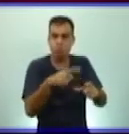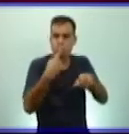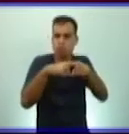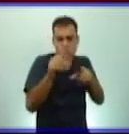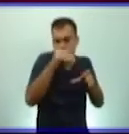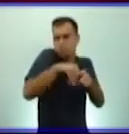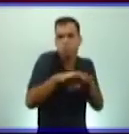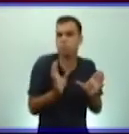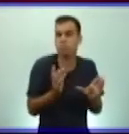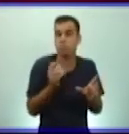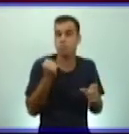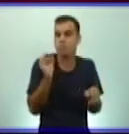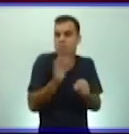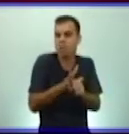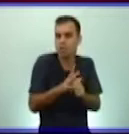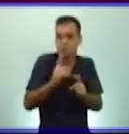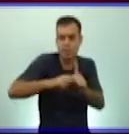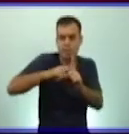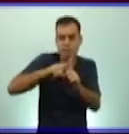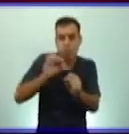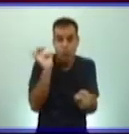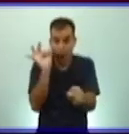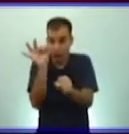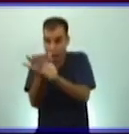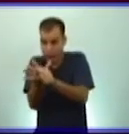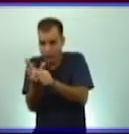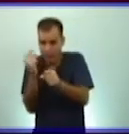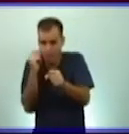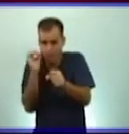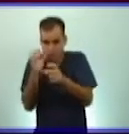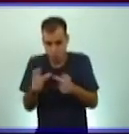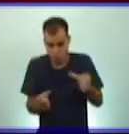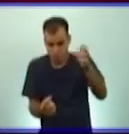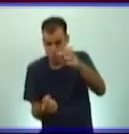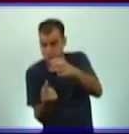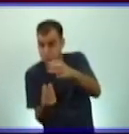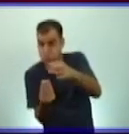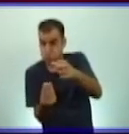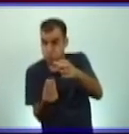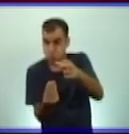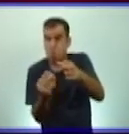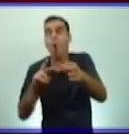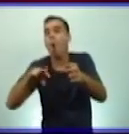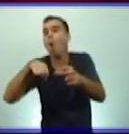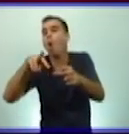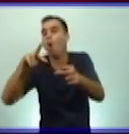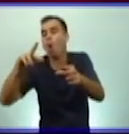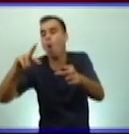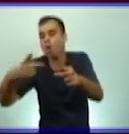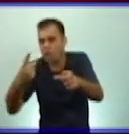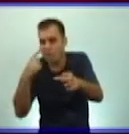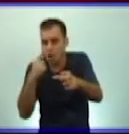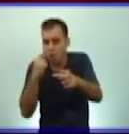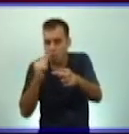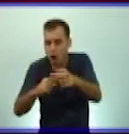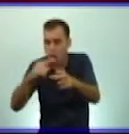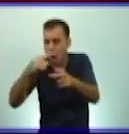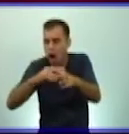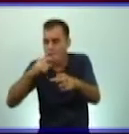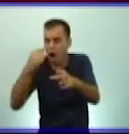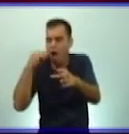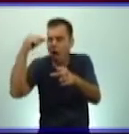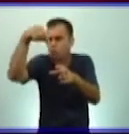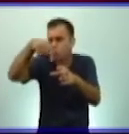temperatura inicial, lo pongo a la llama de un mechero y posteriormente vuelvo a medir. ¿Cómo determino esa variación de temperatura?